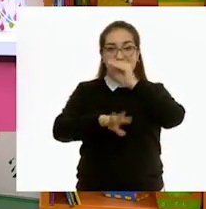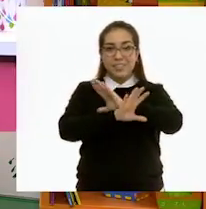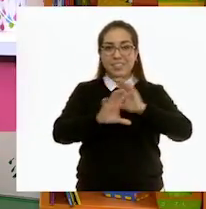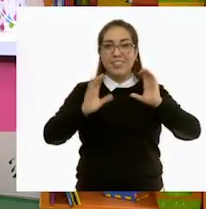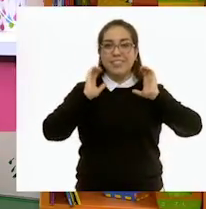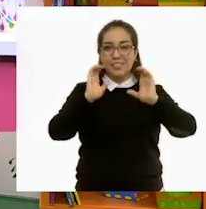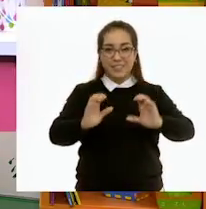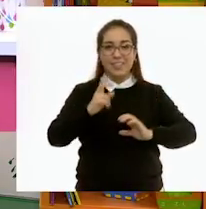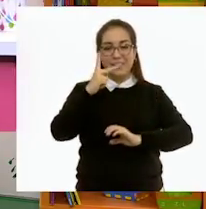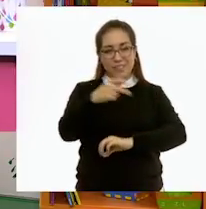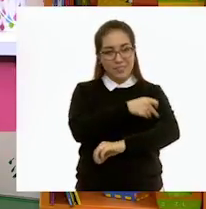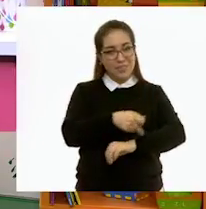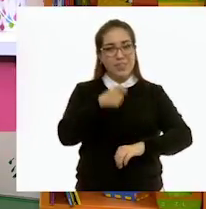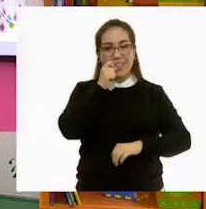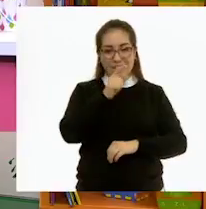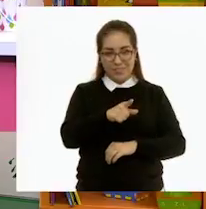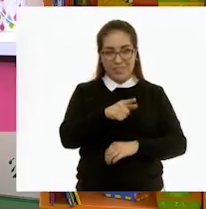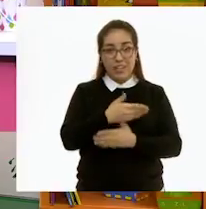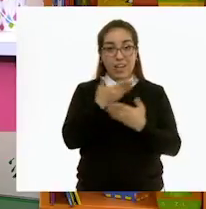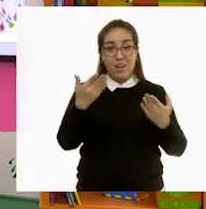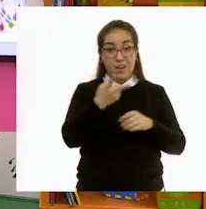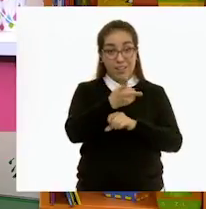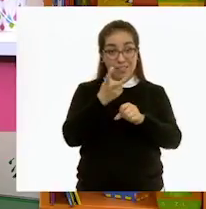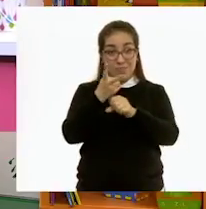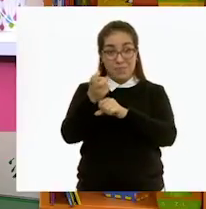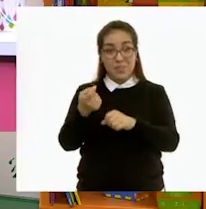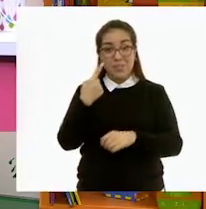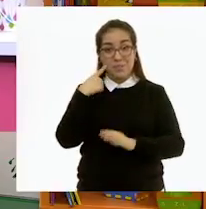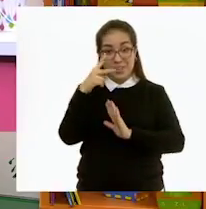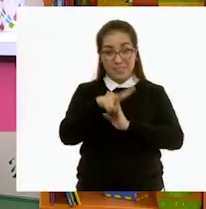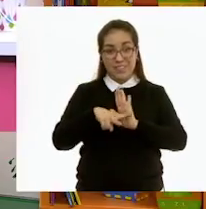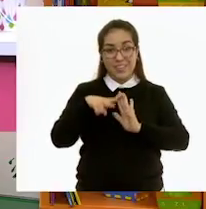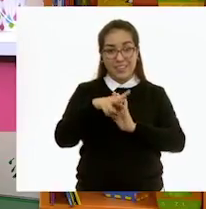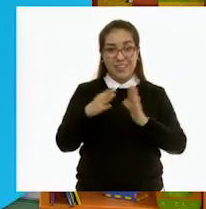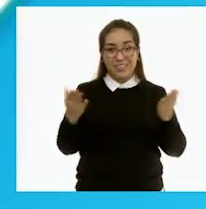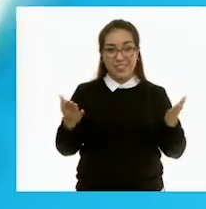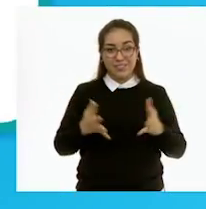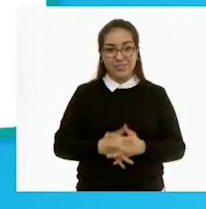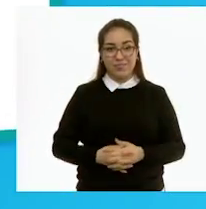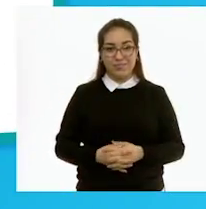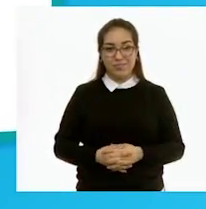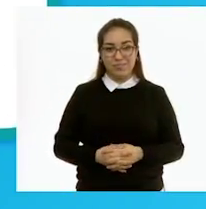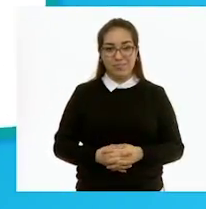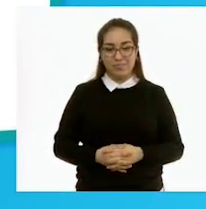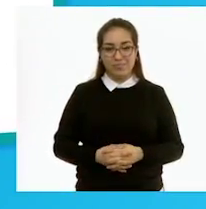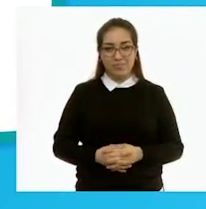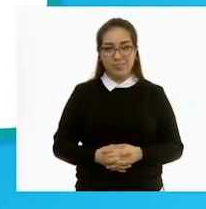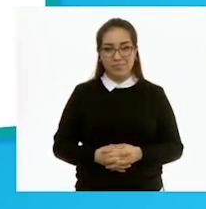y a cuidar a tu familia. Ahora te invito a ver el siguiente video.